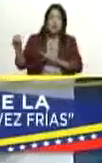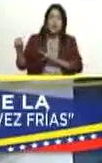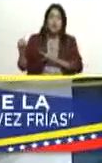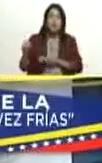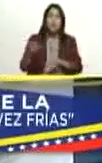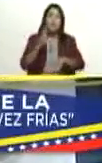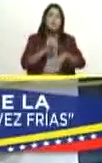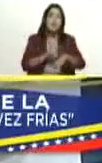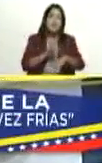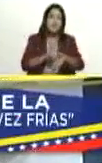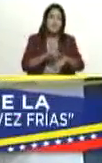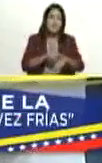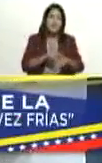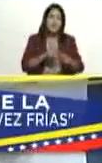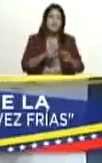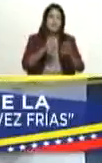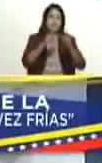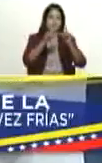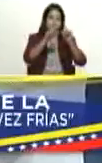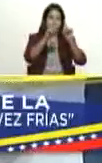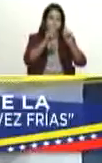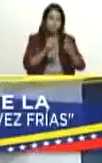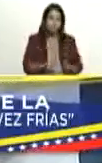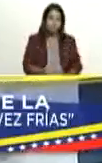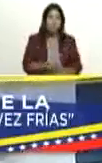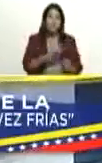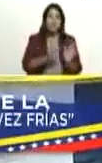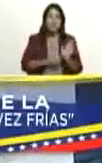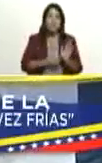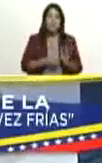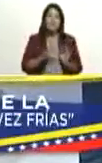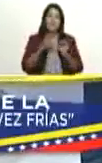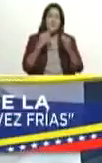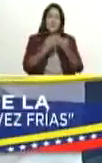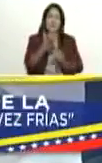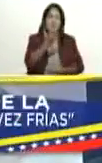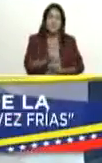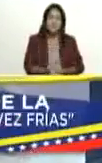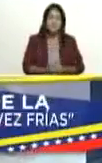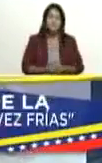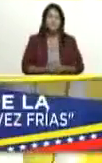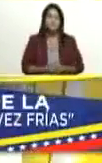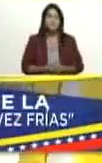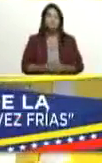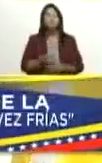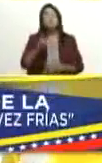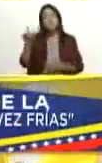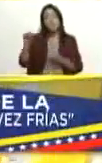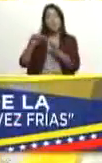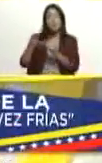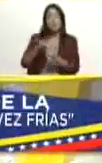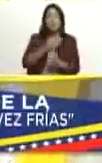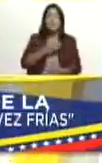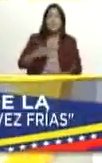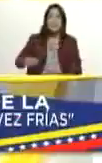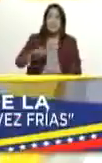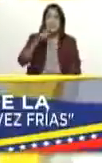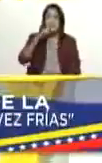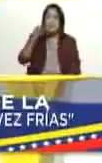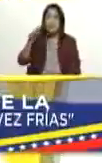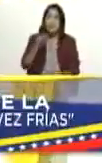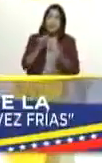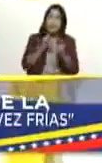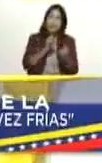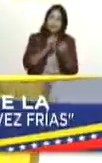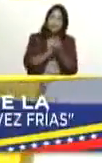general integral, es decir, los médicos de familia. Continúa el jefe de Estado conversando con los nuevos profesionales de la